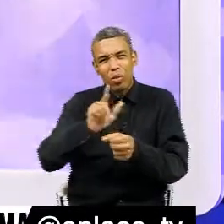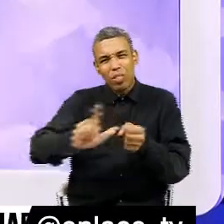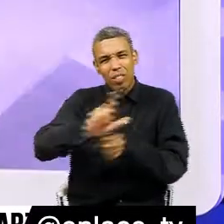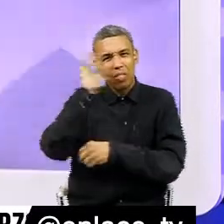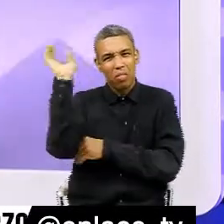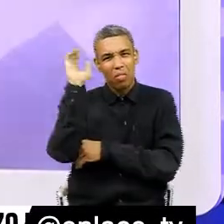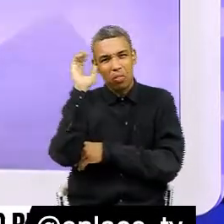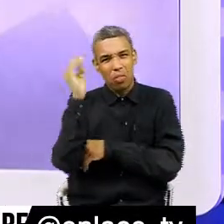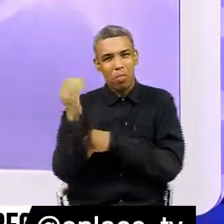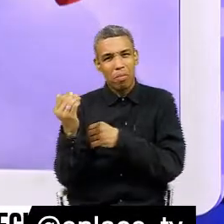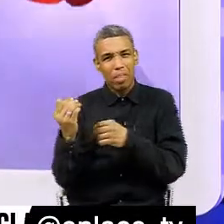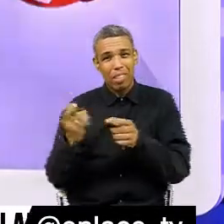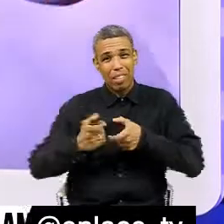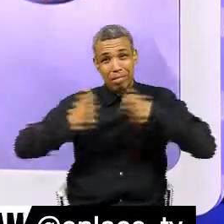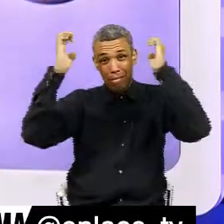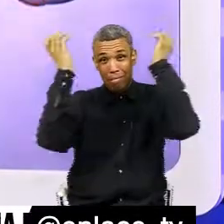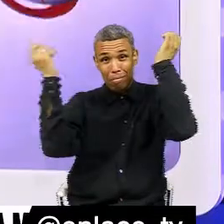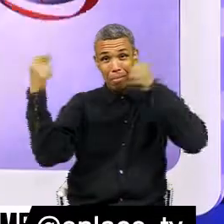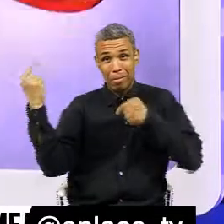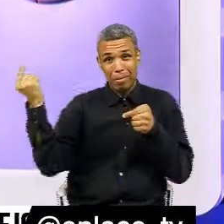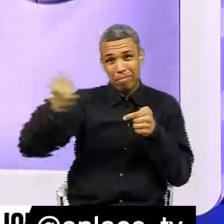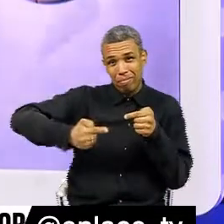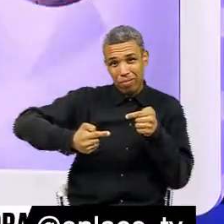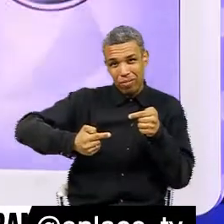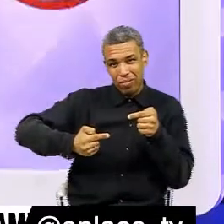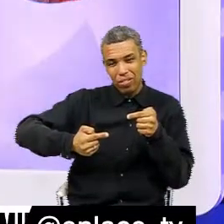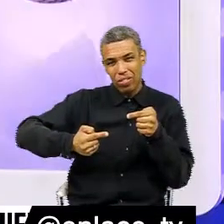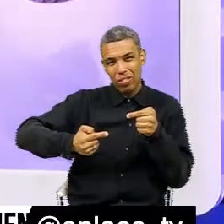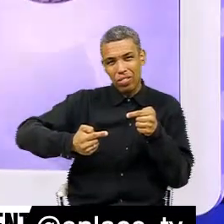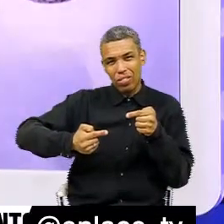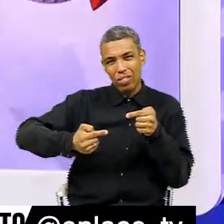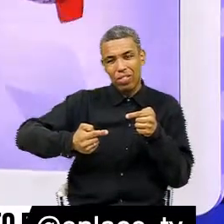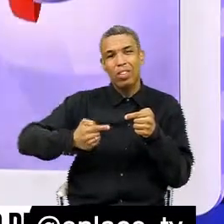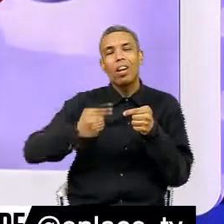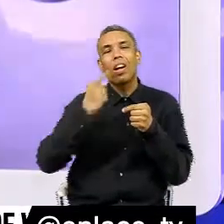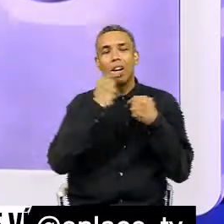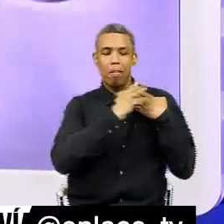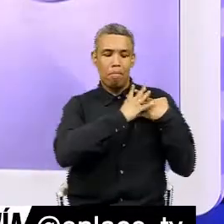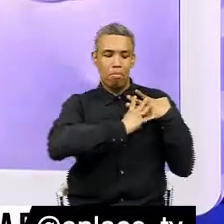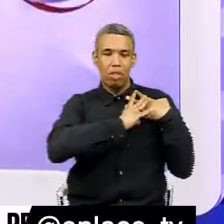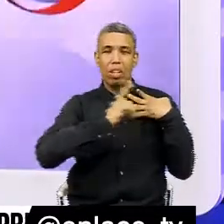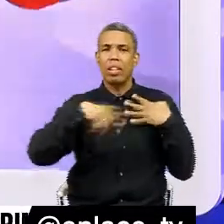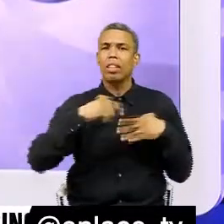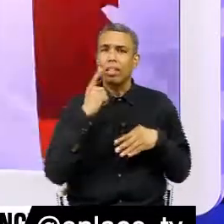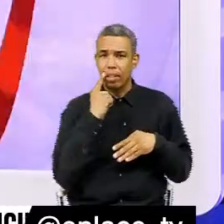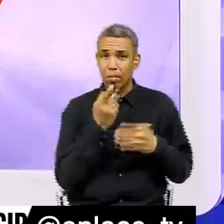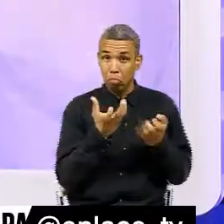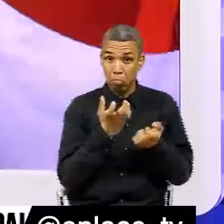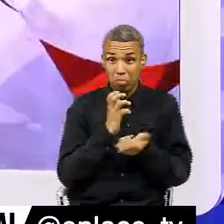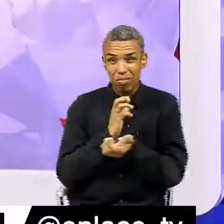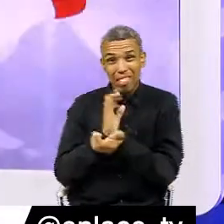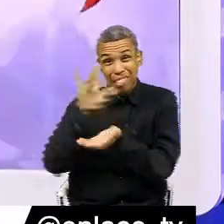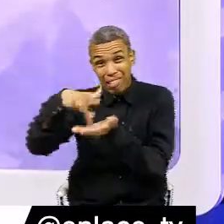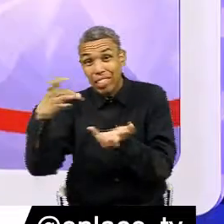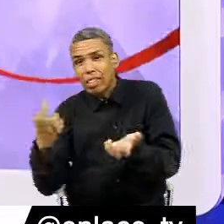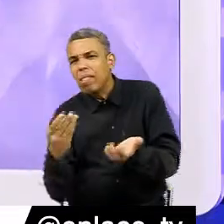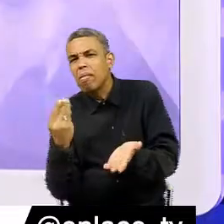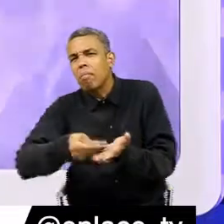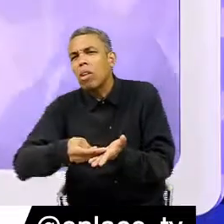Petrolera, el segundo en condición de local, enfrentando el próximo jueves al Boyacá Chicó a las 6 de la tarde en el estadio de